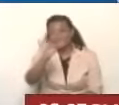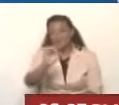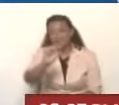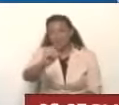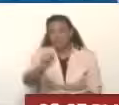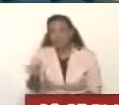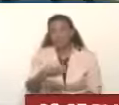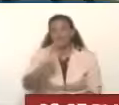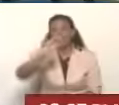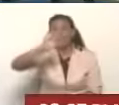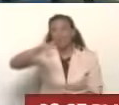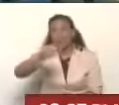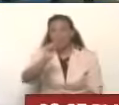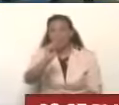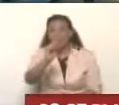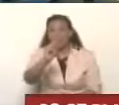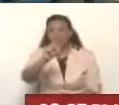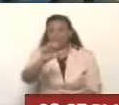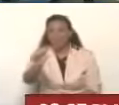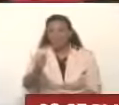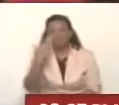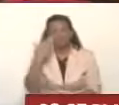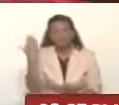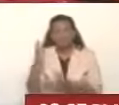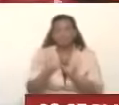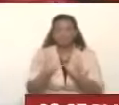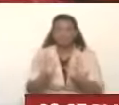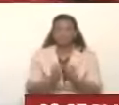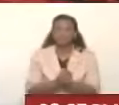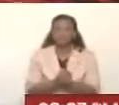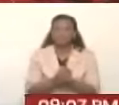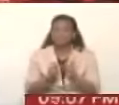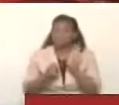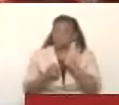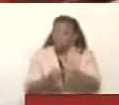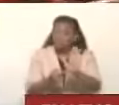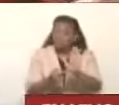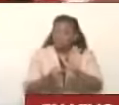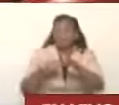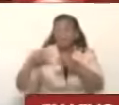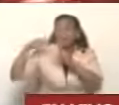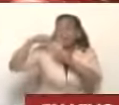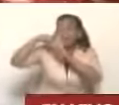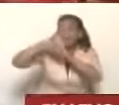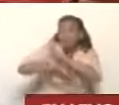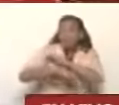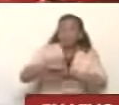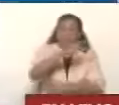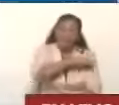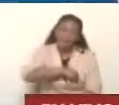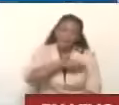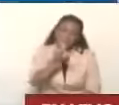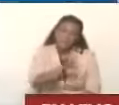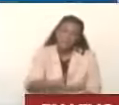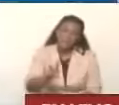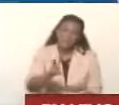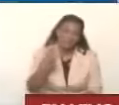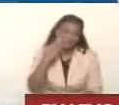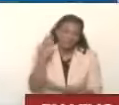movimiento de la mujer venezolana. Y vamos, mira, a la profundidad de la mujer venezolana.